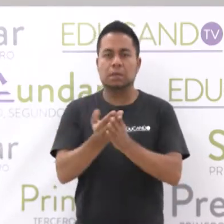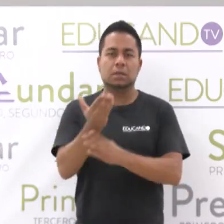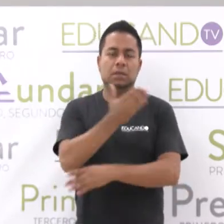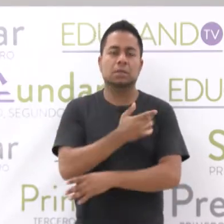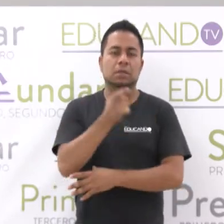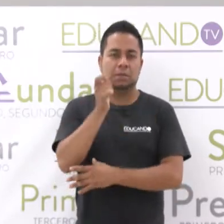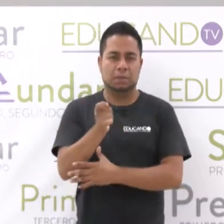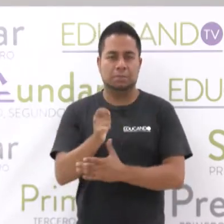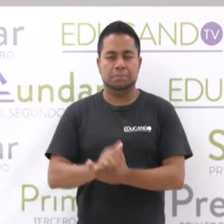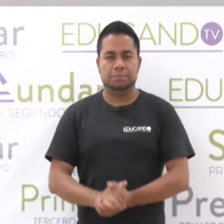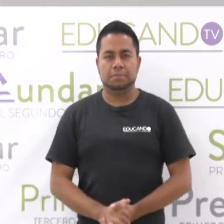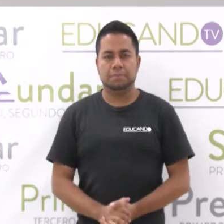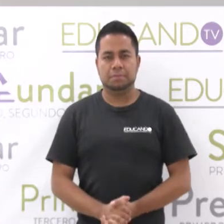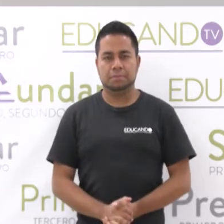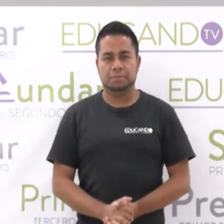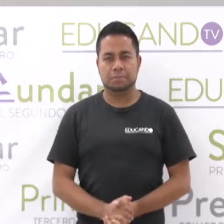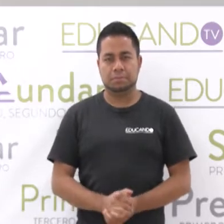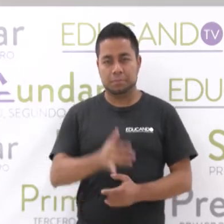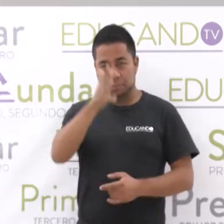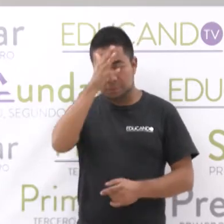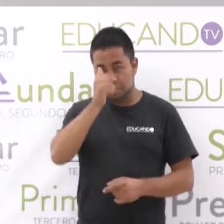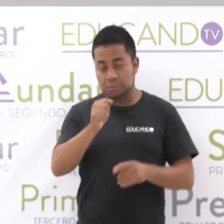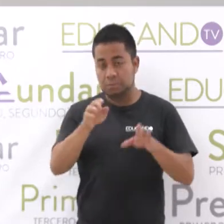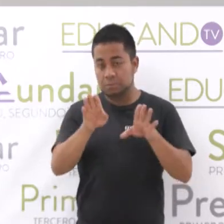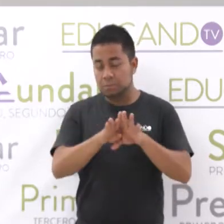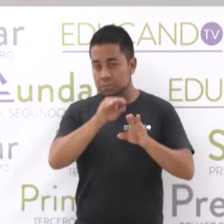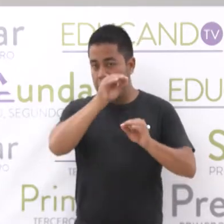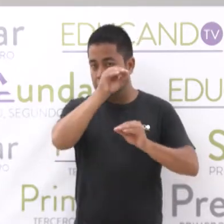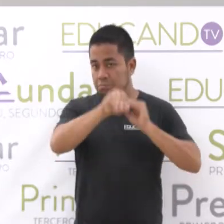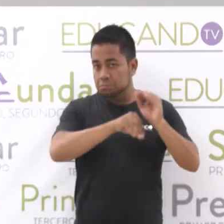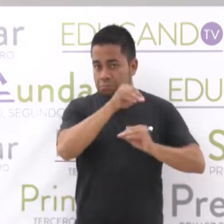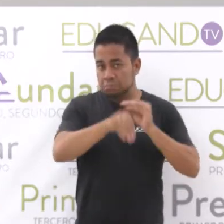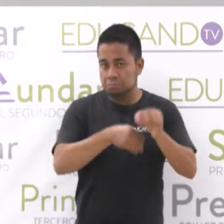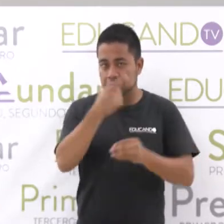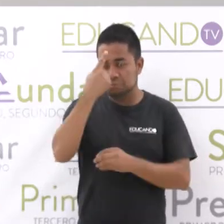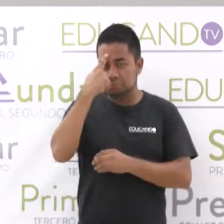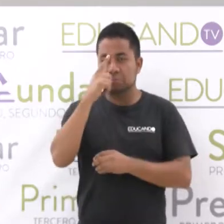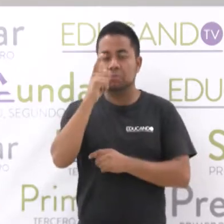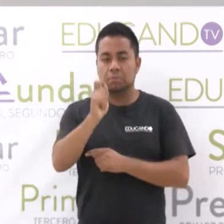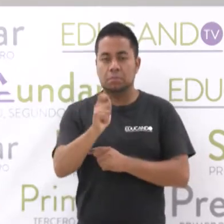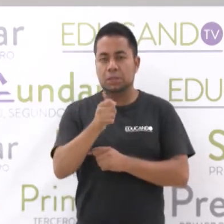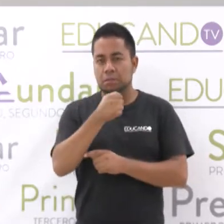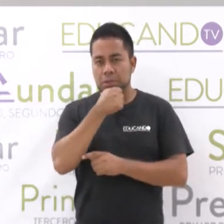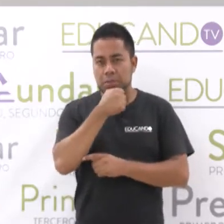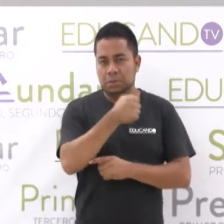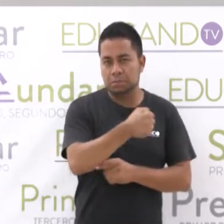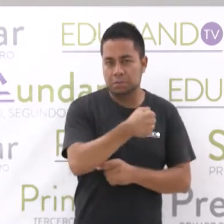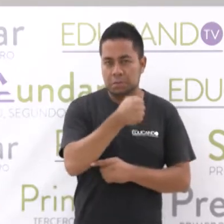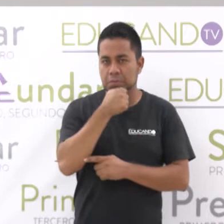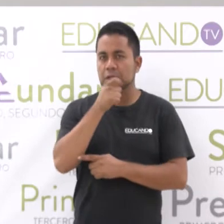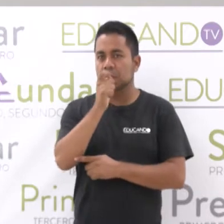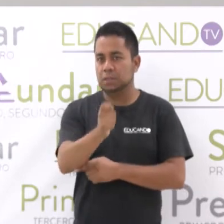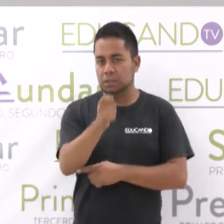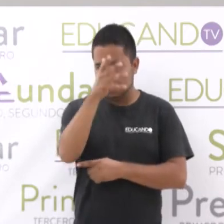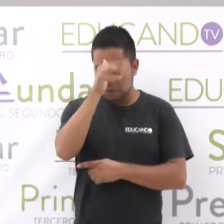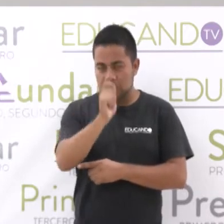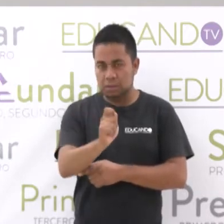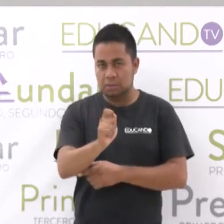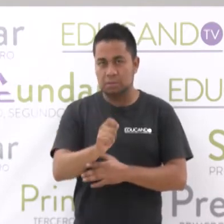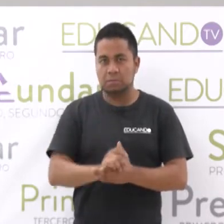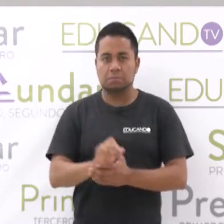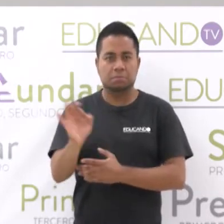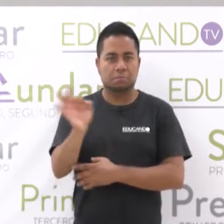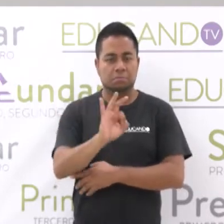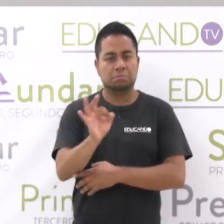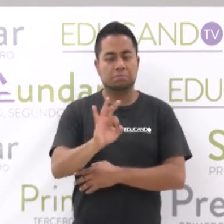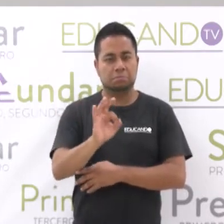anterior? ¿Recuerdan cómo construimos la noción de qué es un reportaje? A lo